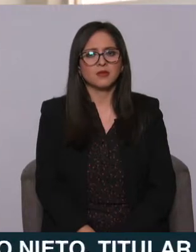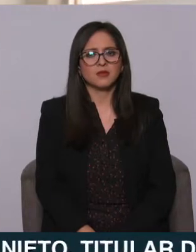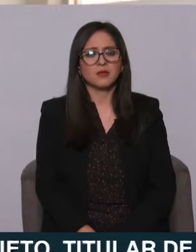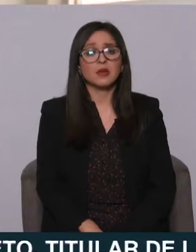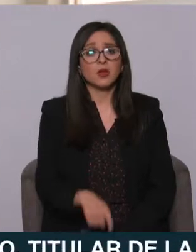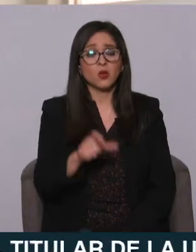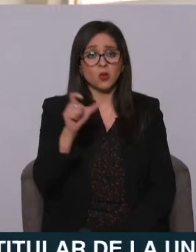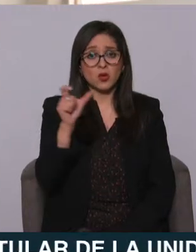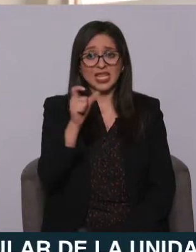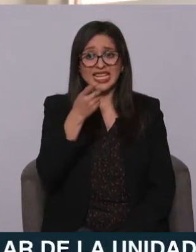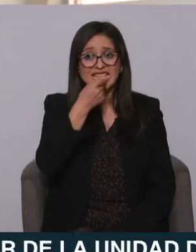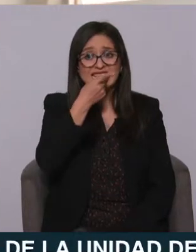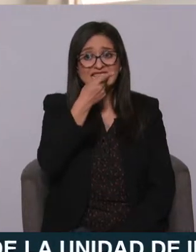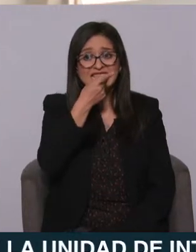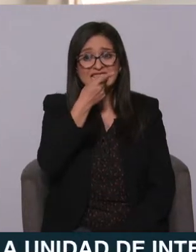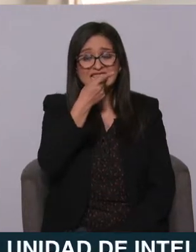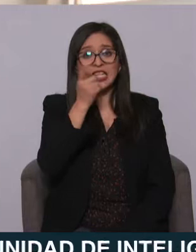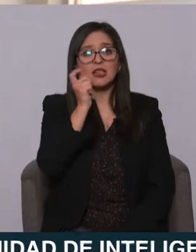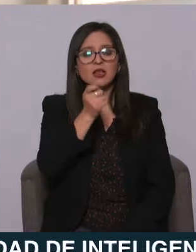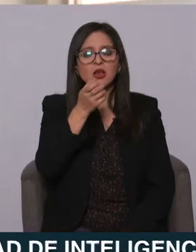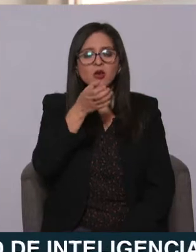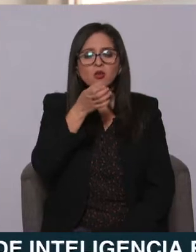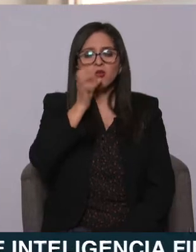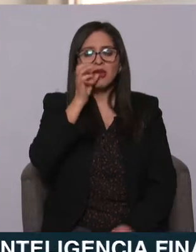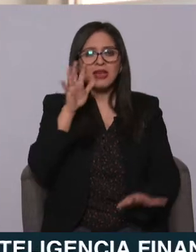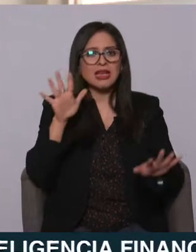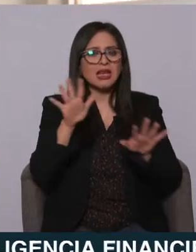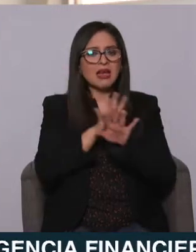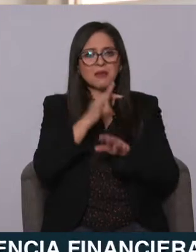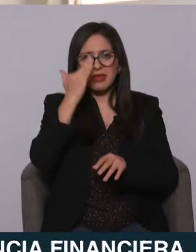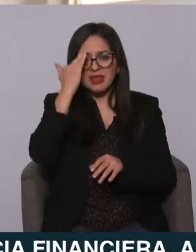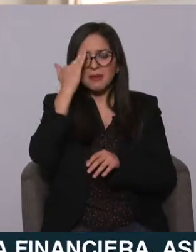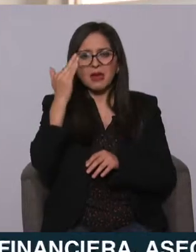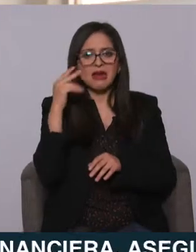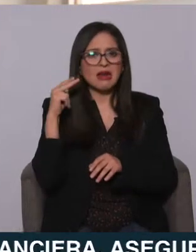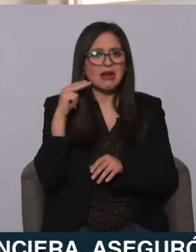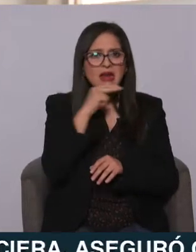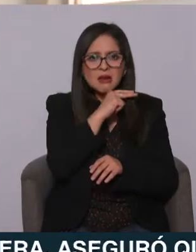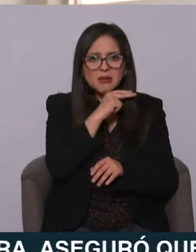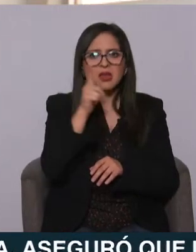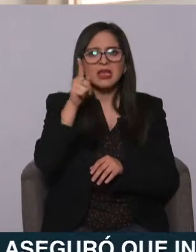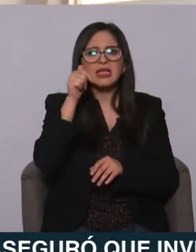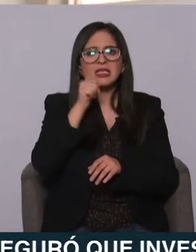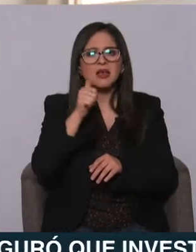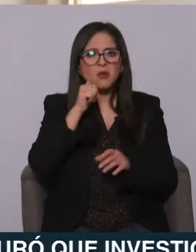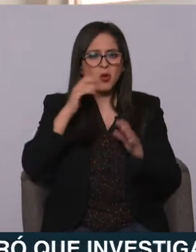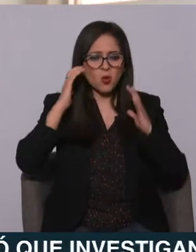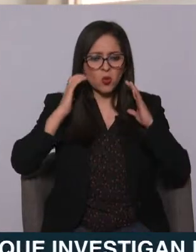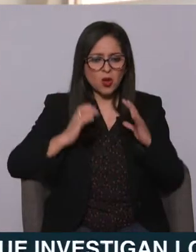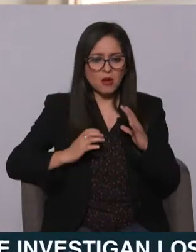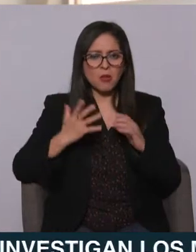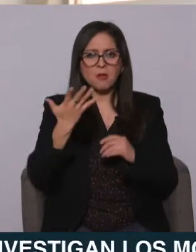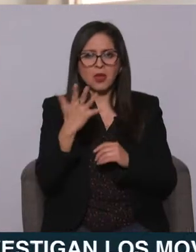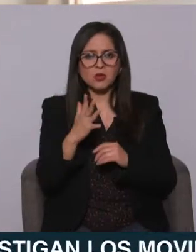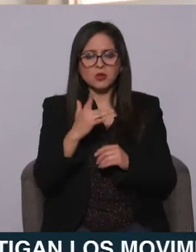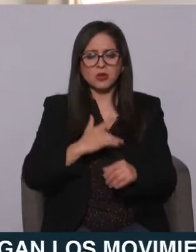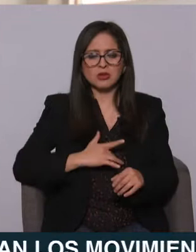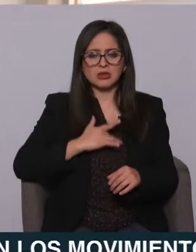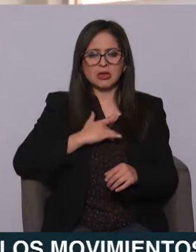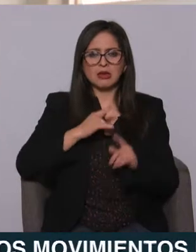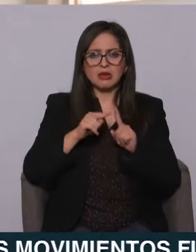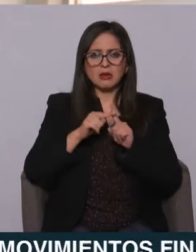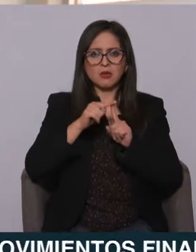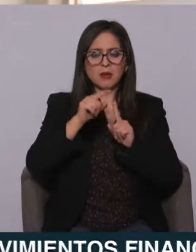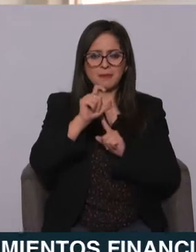de temperatura drástico, generalmente nuestro cuerpo humano se mantiene alrededor de los 26 grados centígrados.